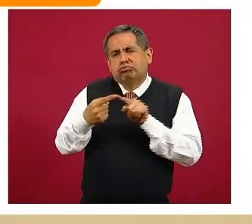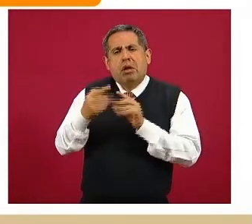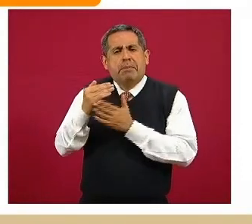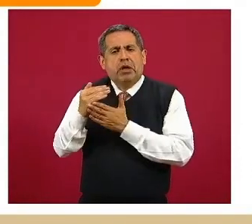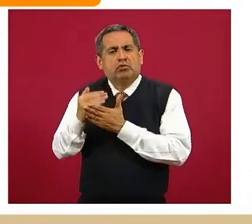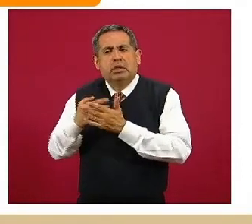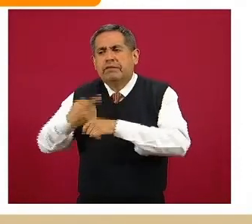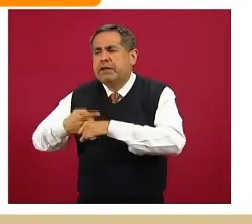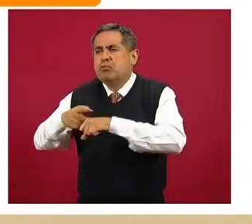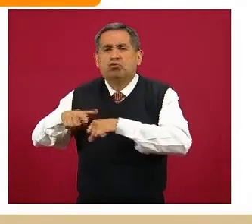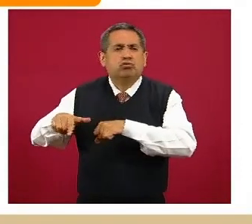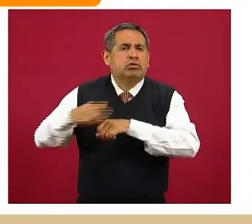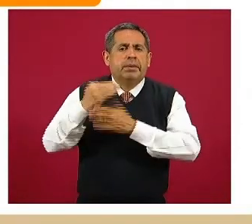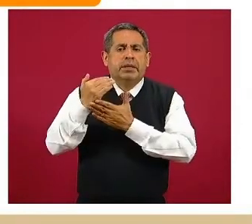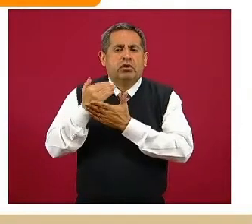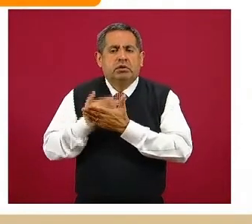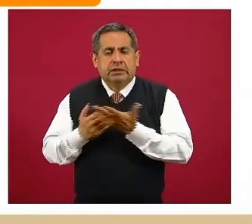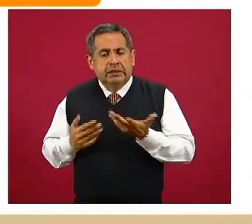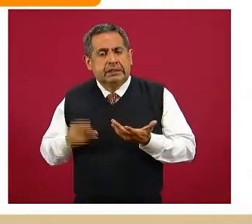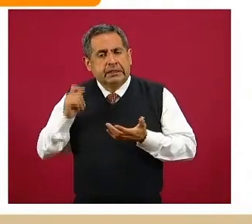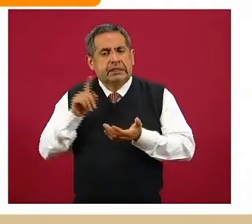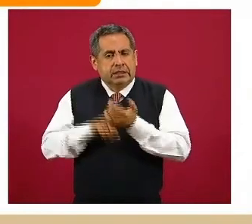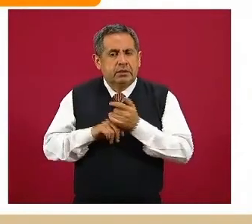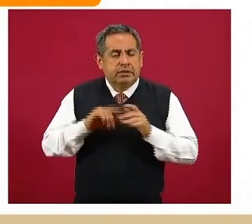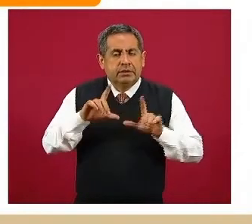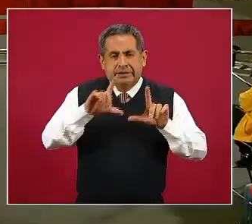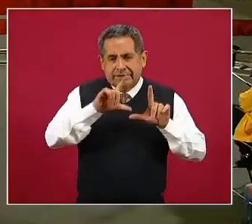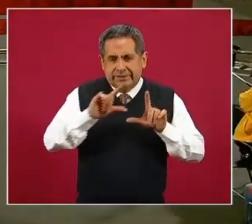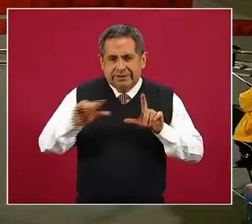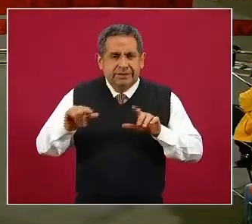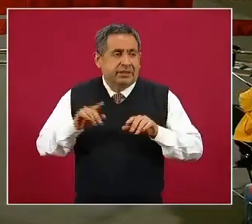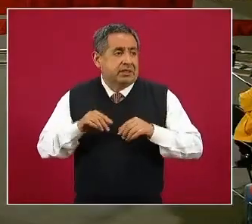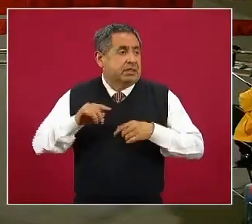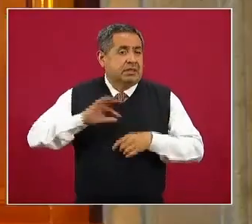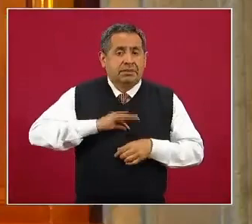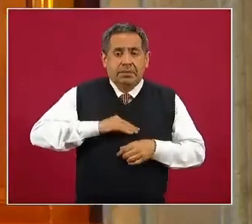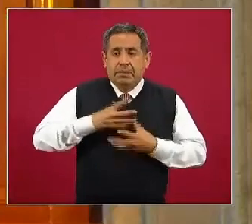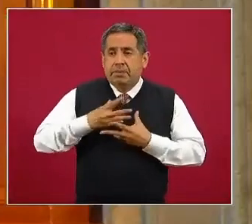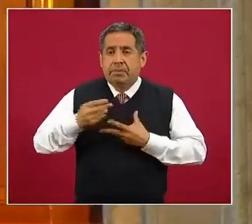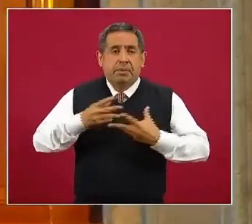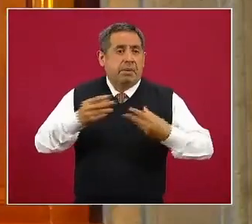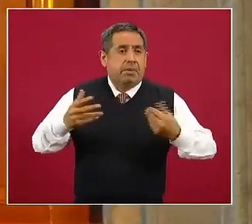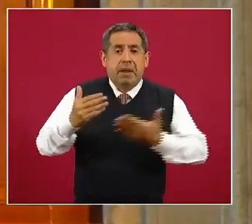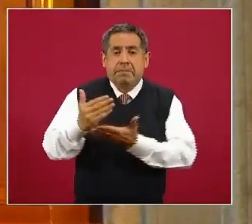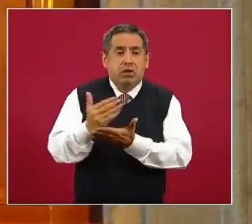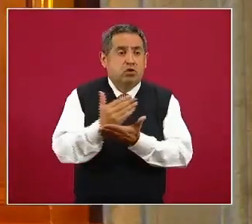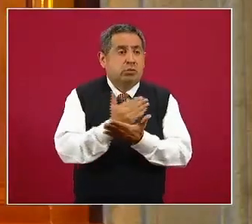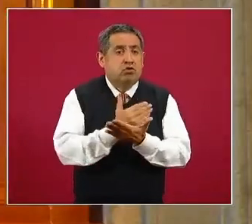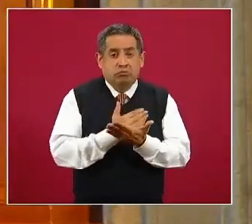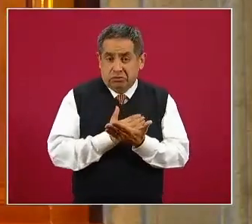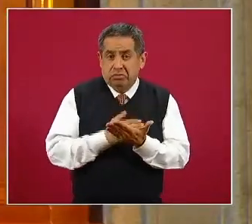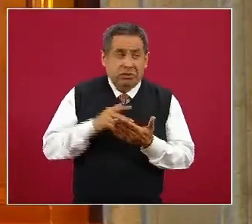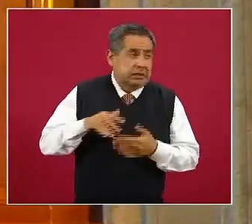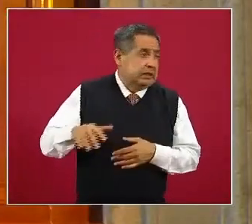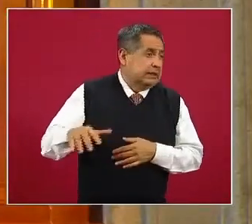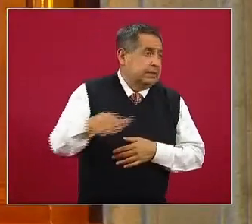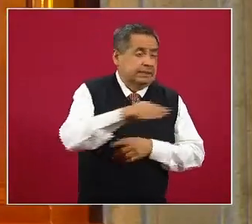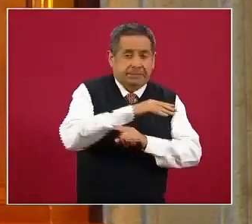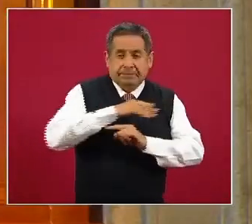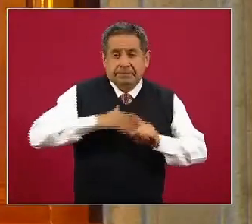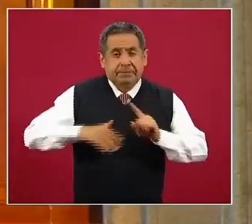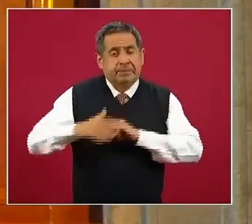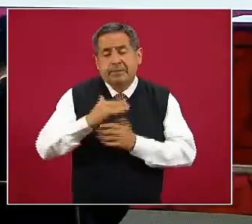habla precisamente de una disminución también en la circulación del virus en el ambiente y